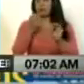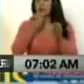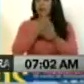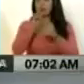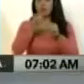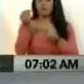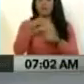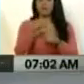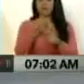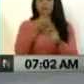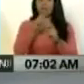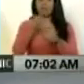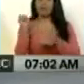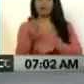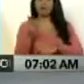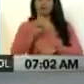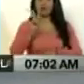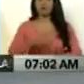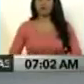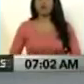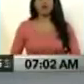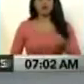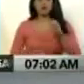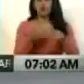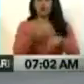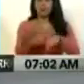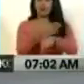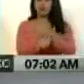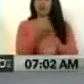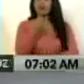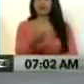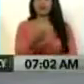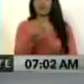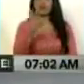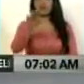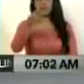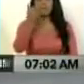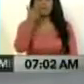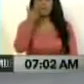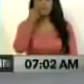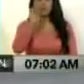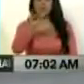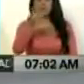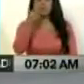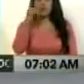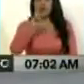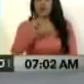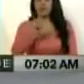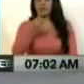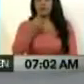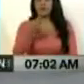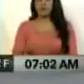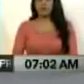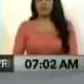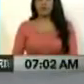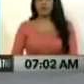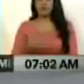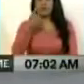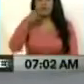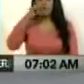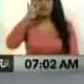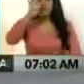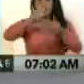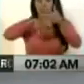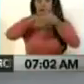venezolana. Mire, yo le decía temprano, yo le decía, Bataglini, mira aquí, Bataglini, rapidito, te decía, mira cómo está la tabla de